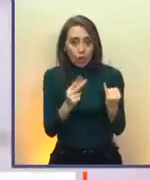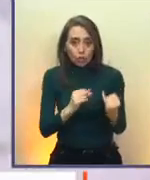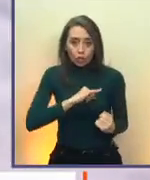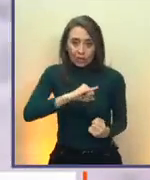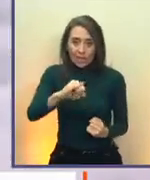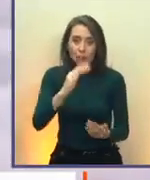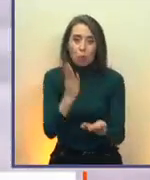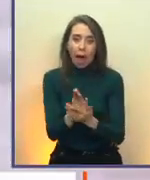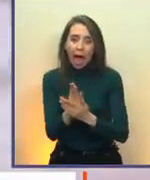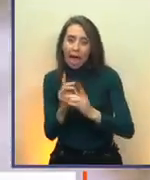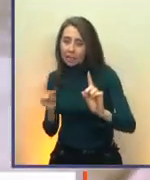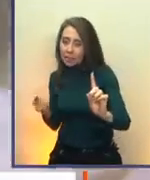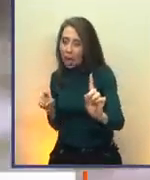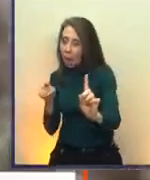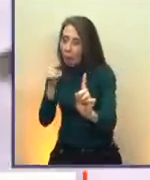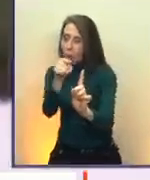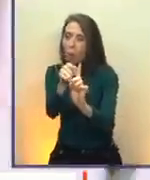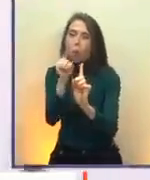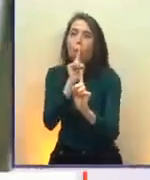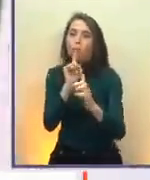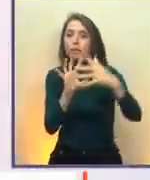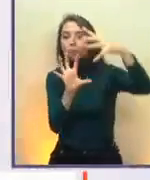Polo Norte.